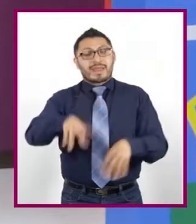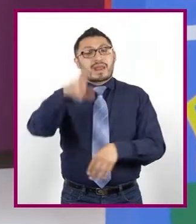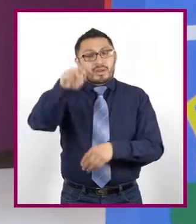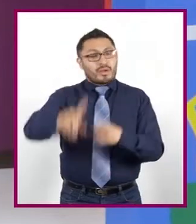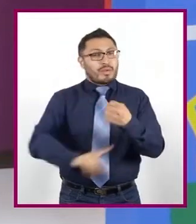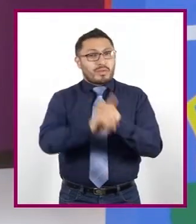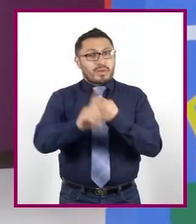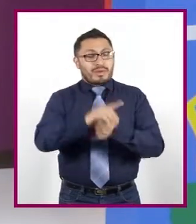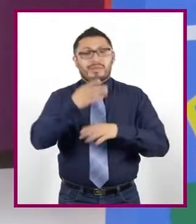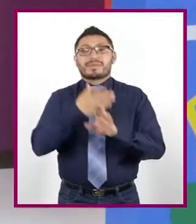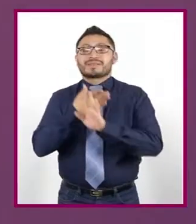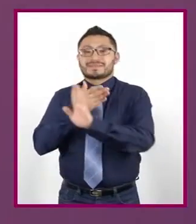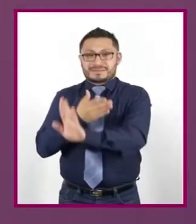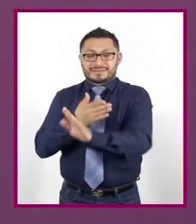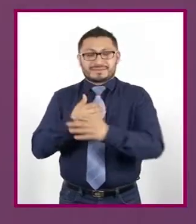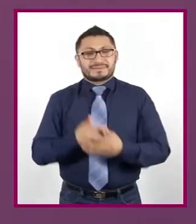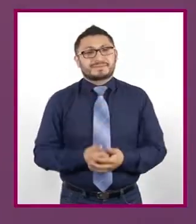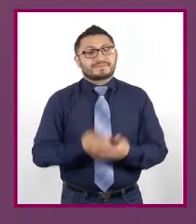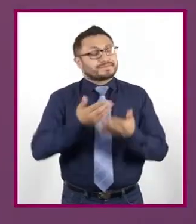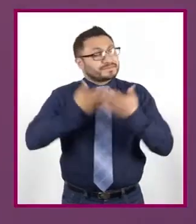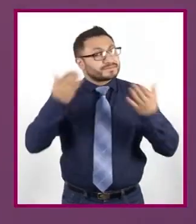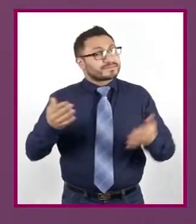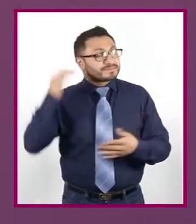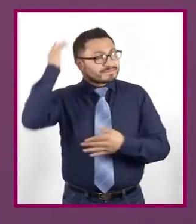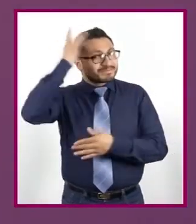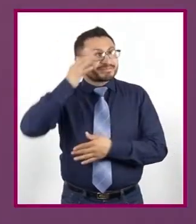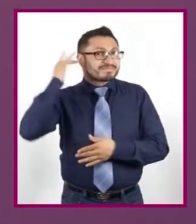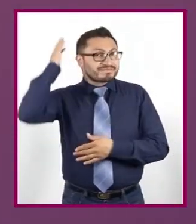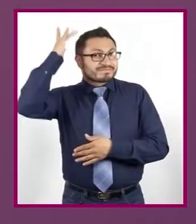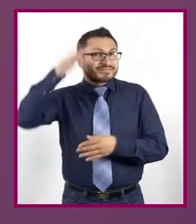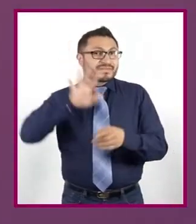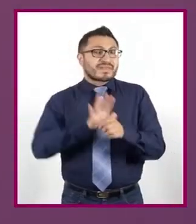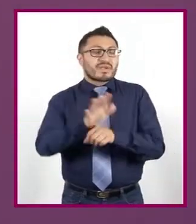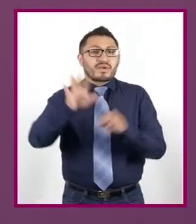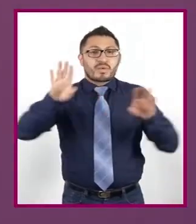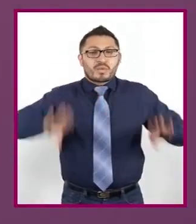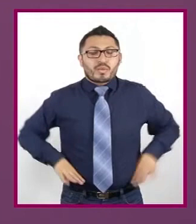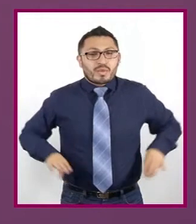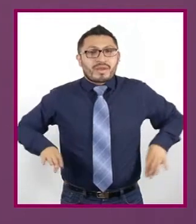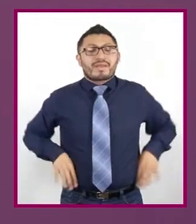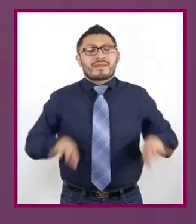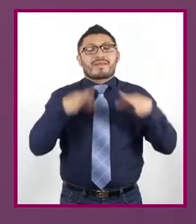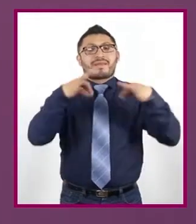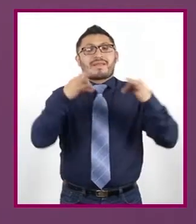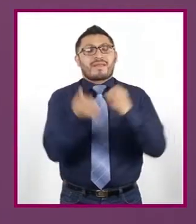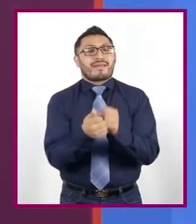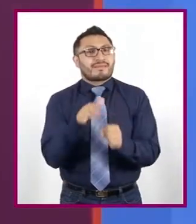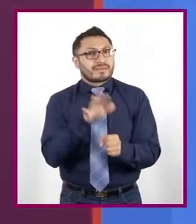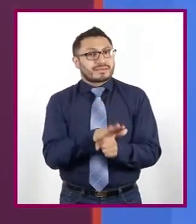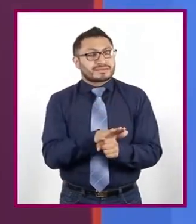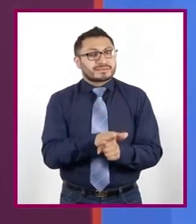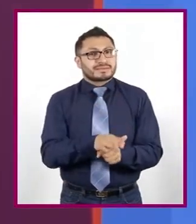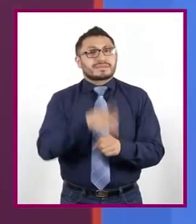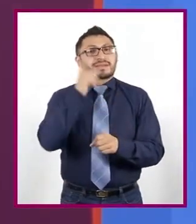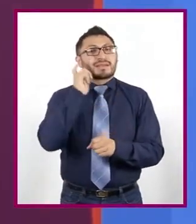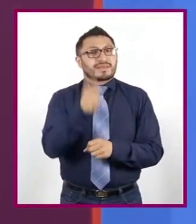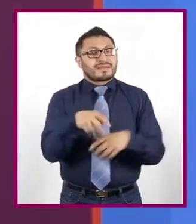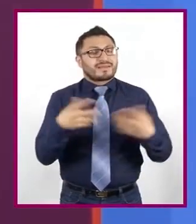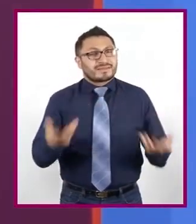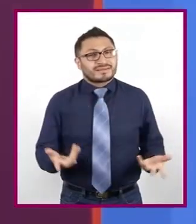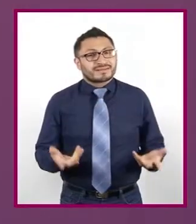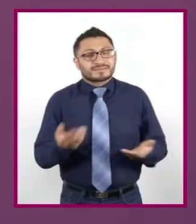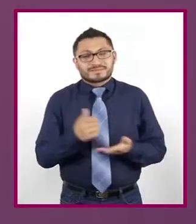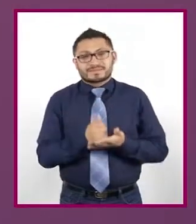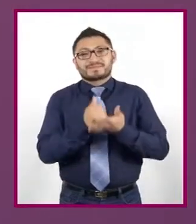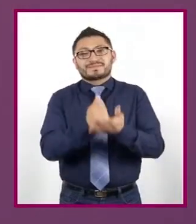futuro. Ahora, analicemos la estructura de los documentos administrativos. Esto nos